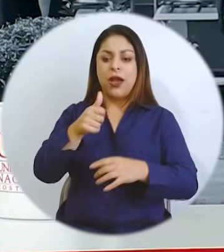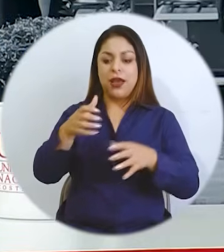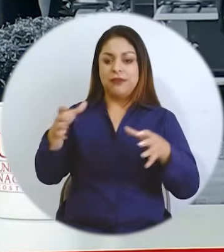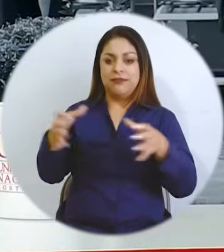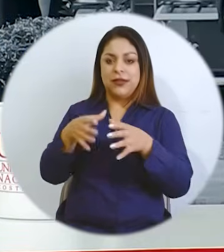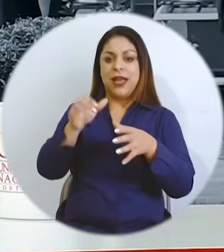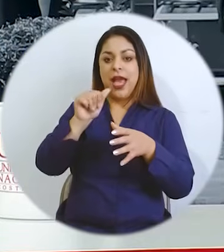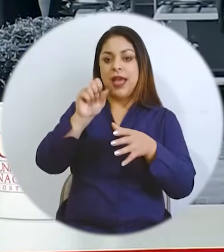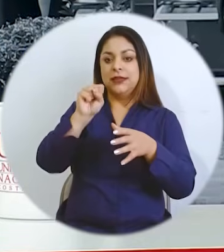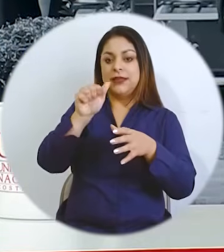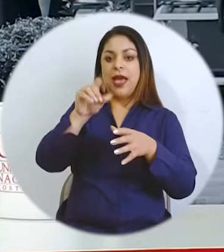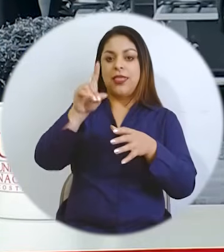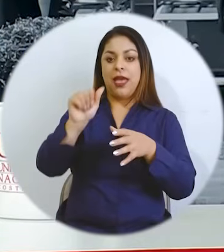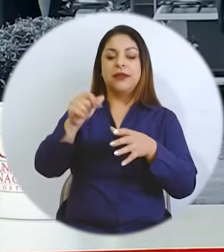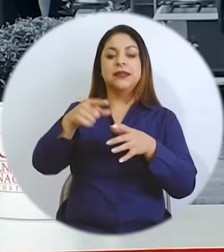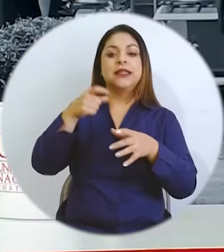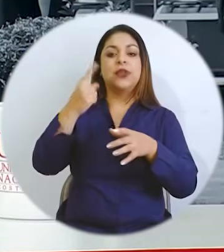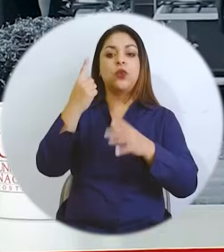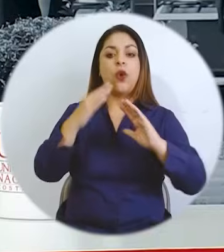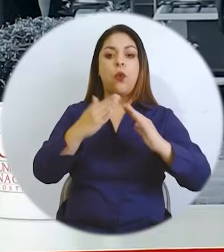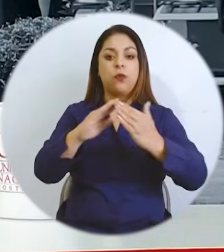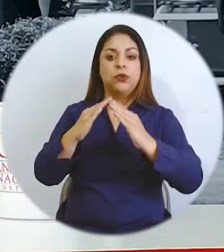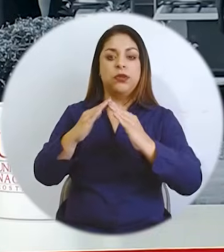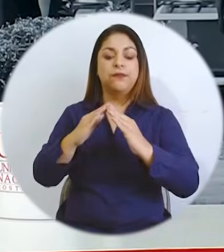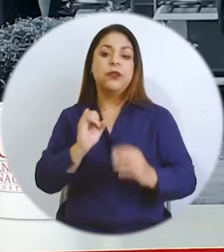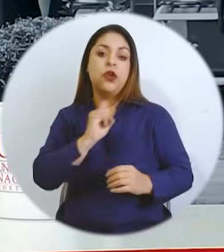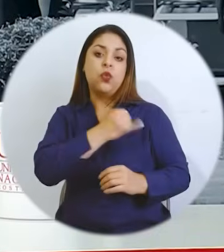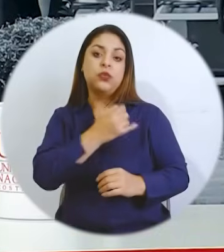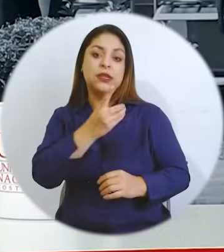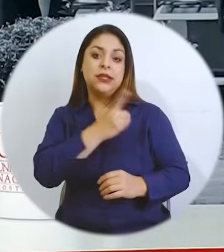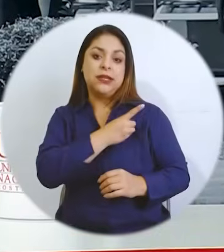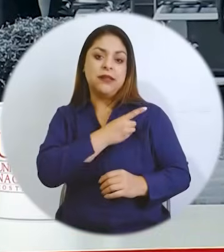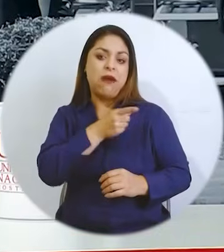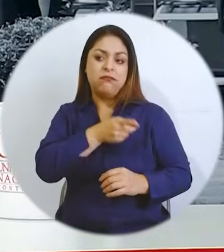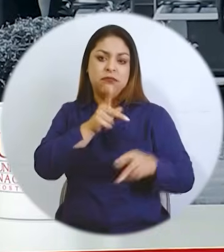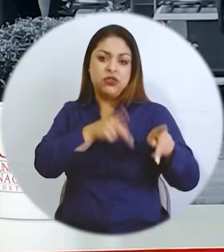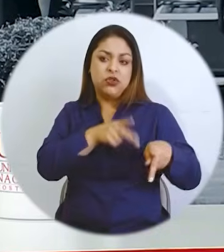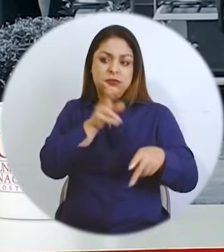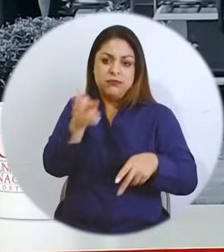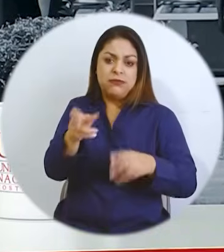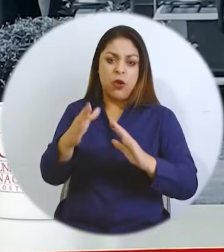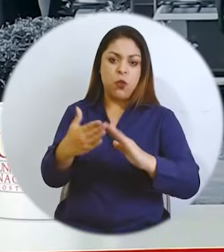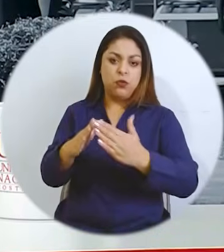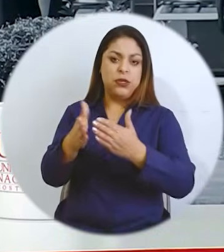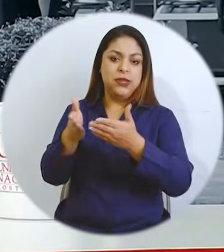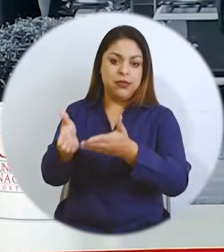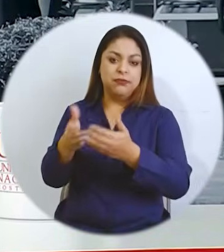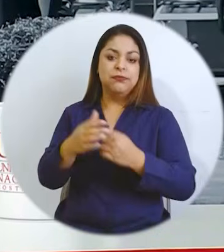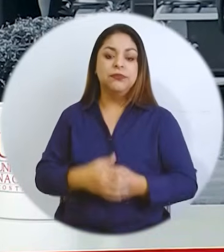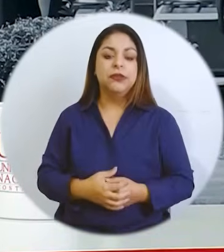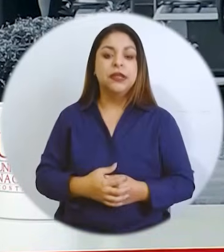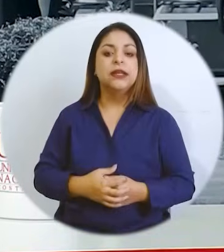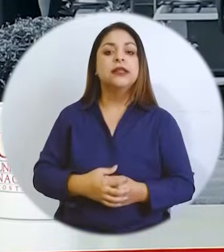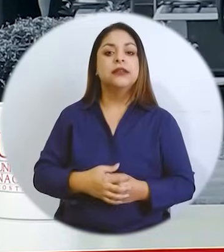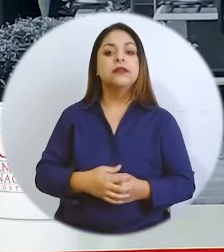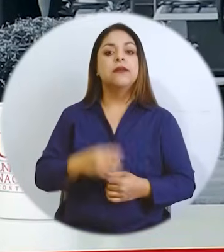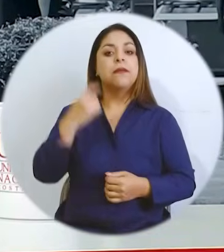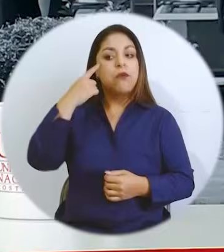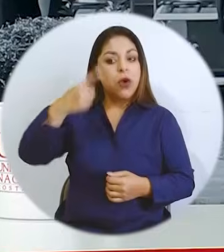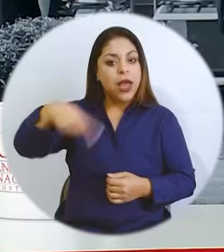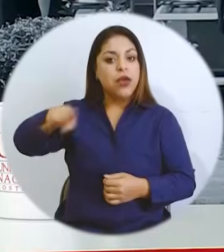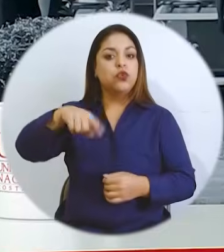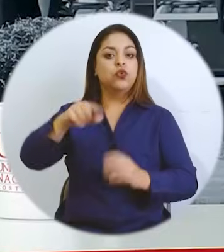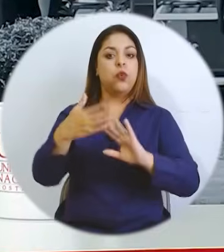de una comunidad. Entonces, la junta directiva son personas de la misma comunidad. Entonces, es trabajada por la